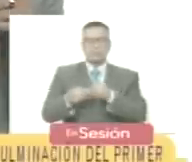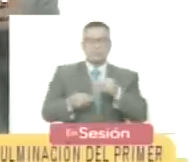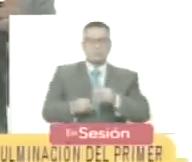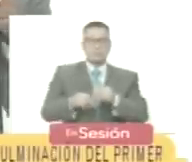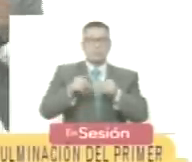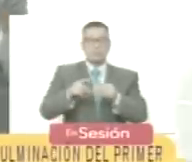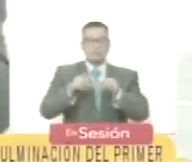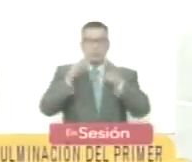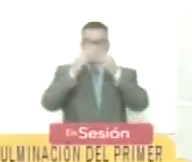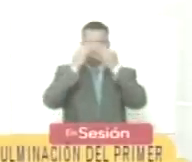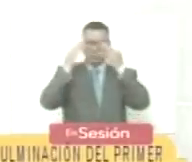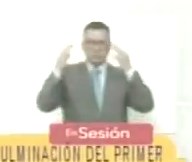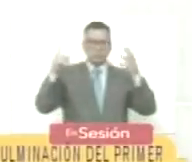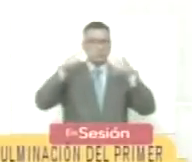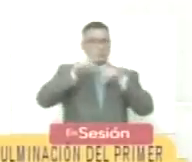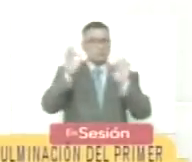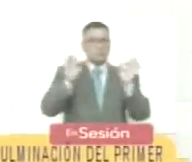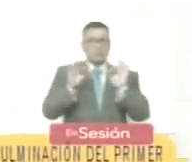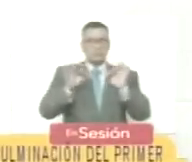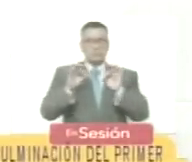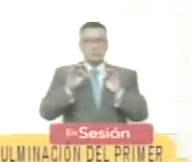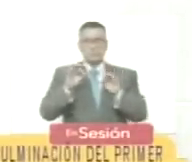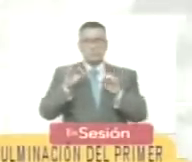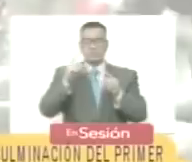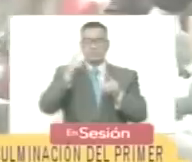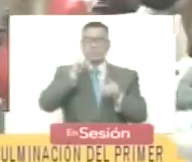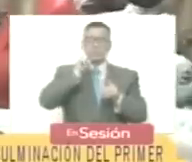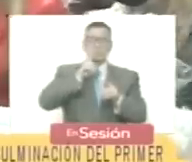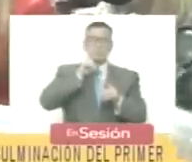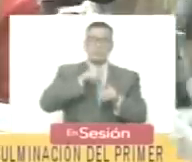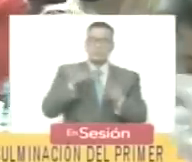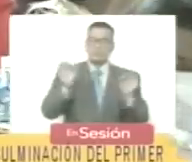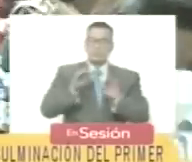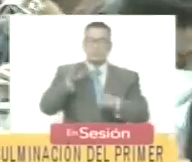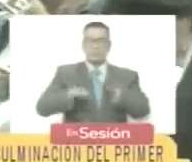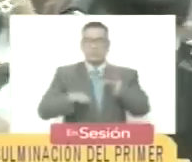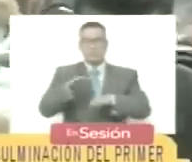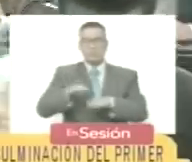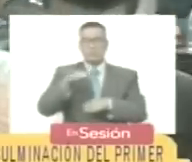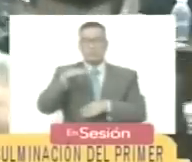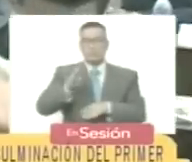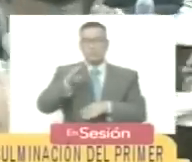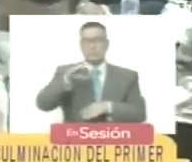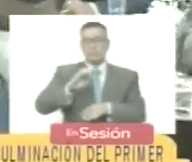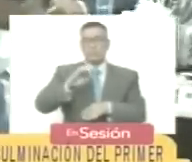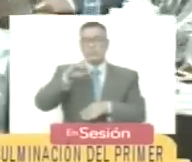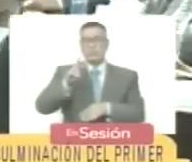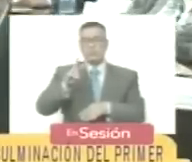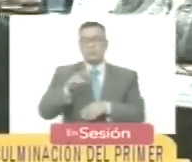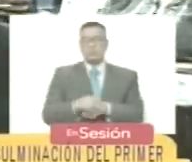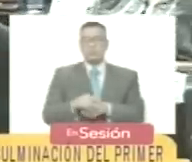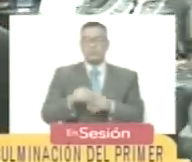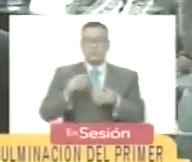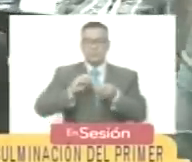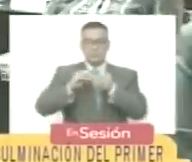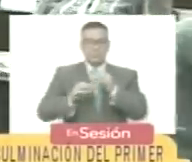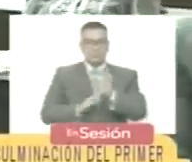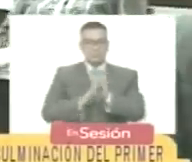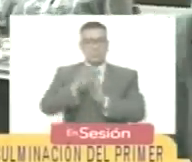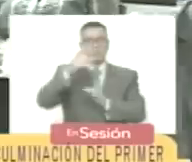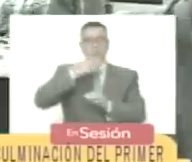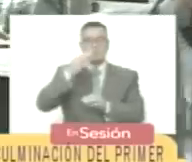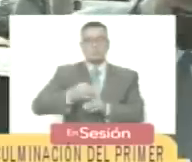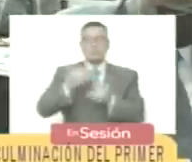no producto de espejismo ni de ficticios balances del Banco Central. No, una recuperación verdadera. Ya